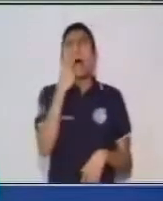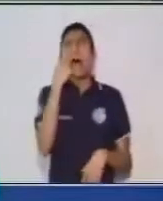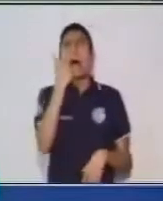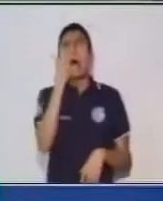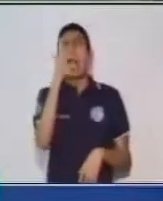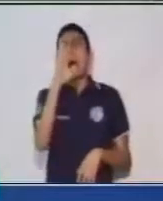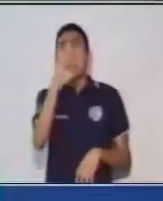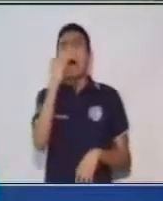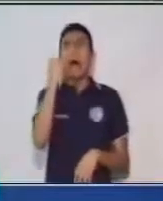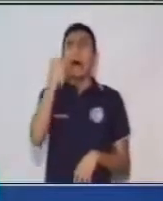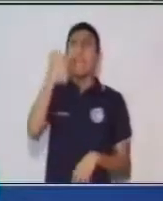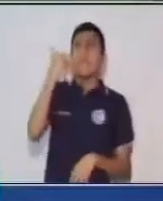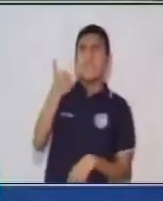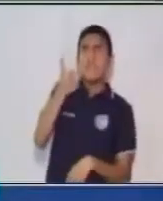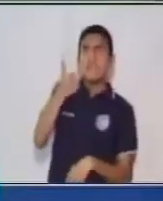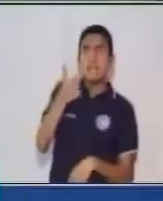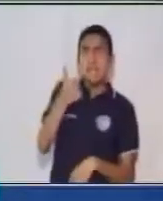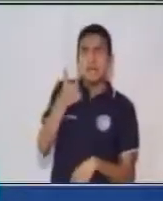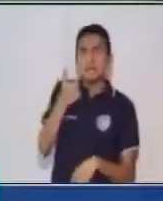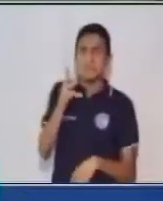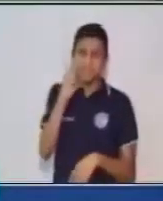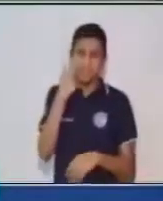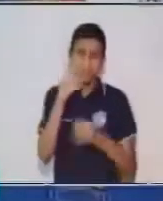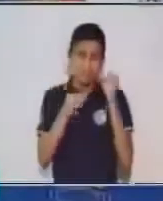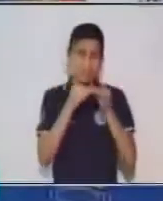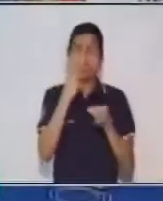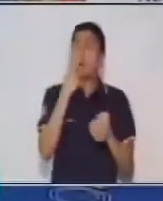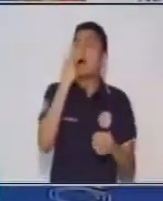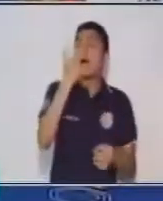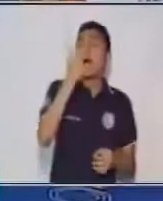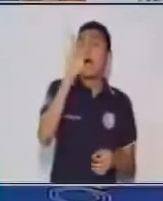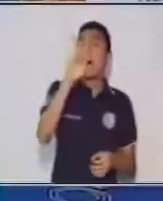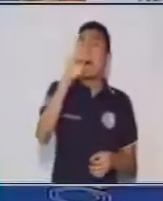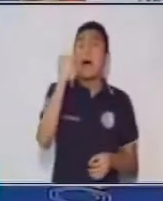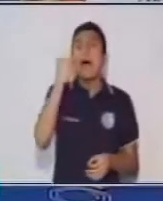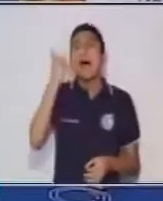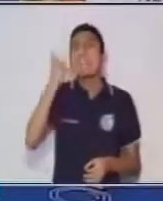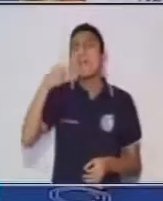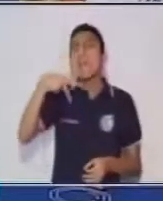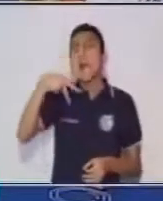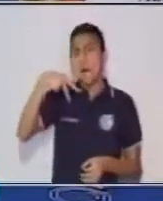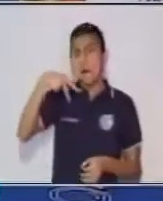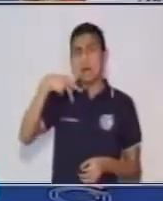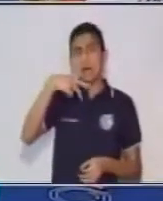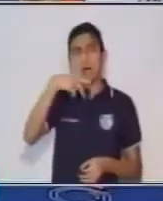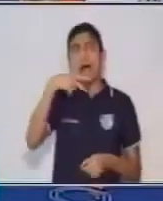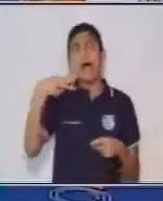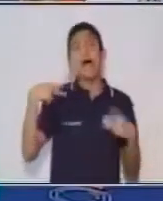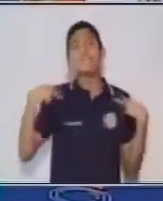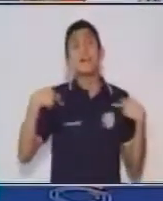habría, hagámoslo en la tercera persona plural, habrían recordado.